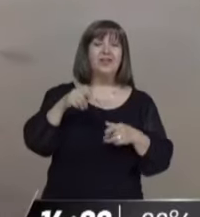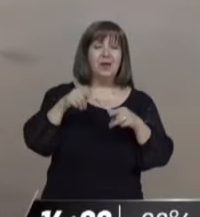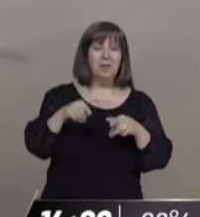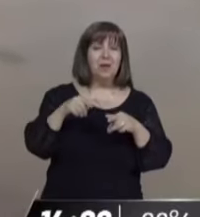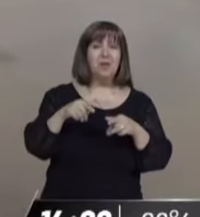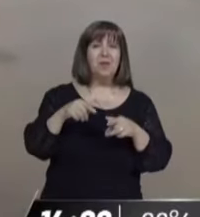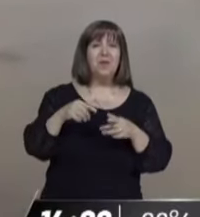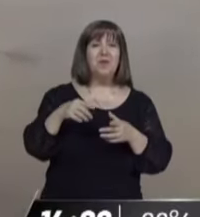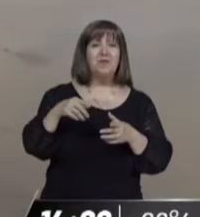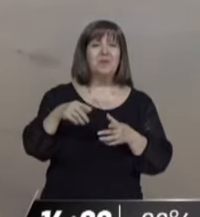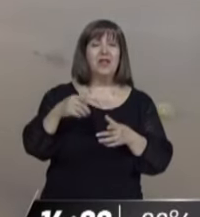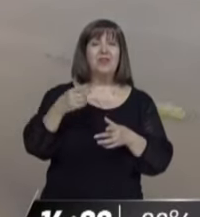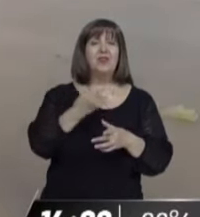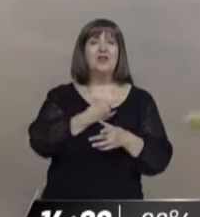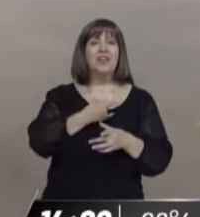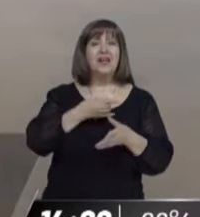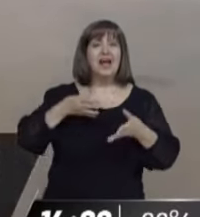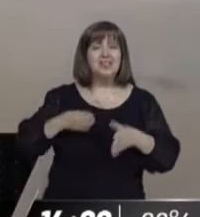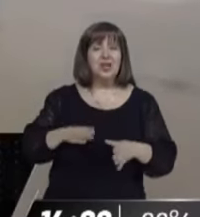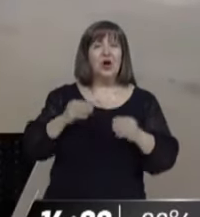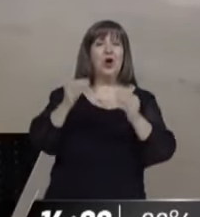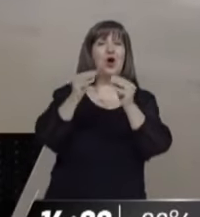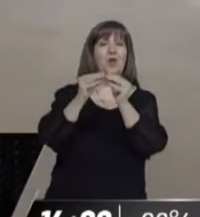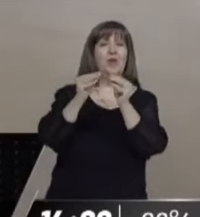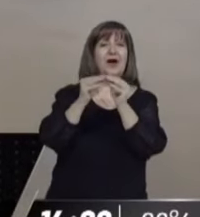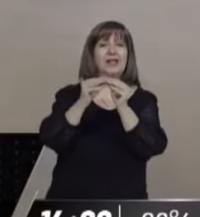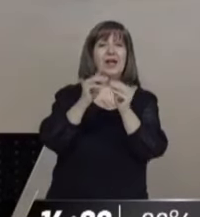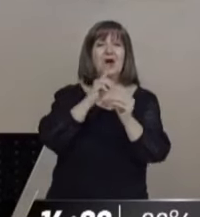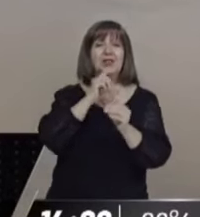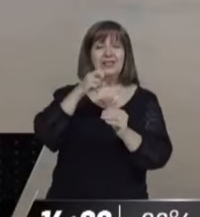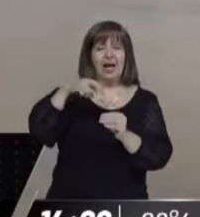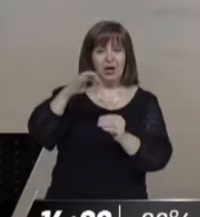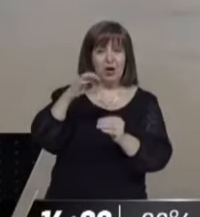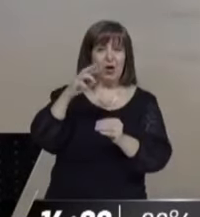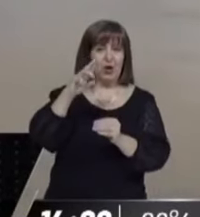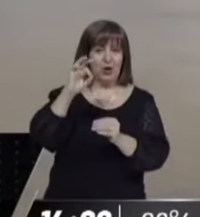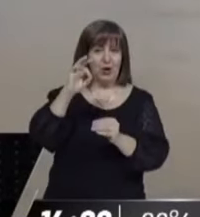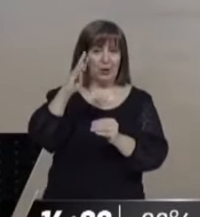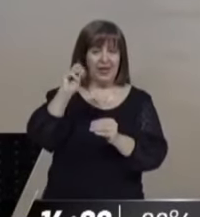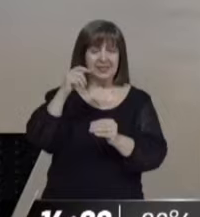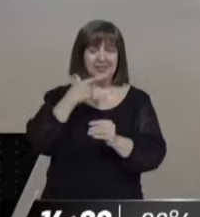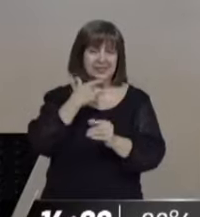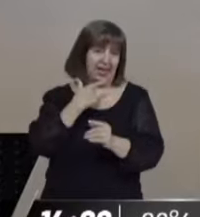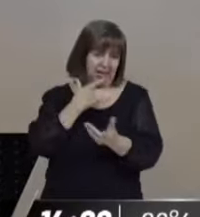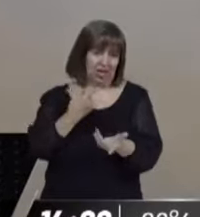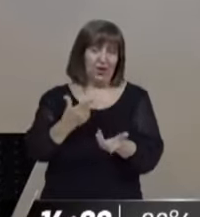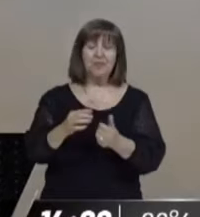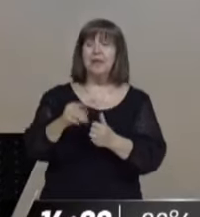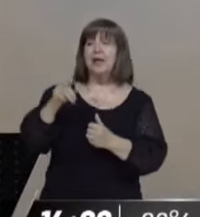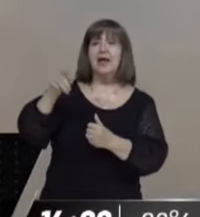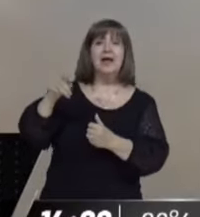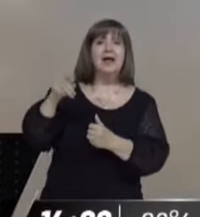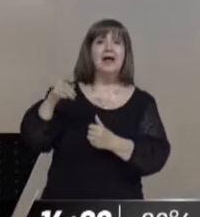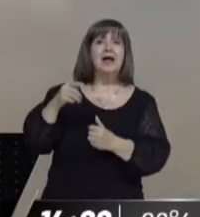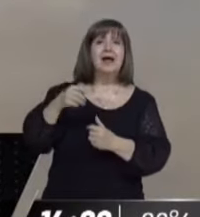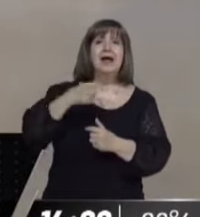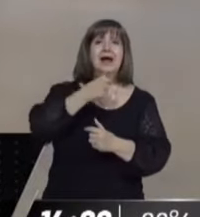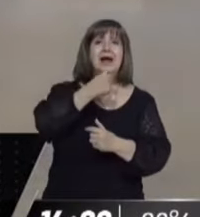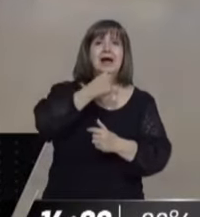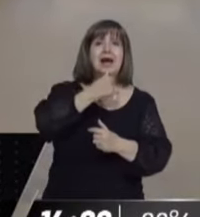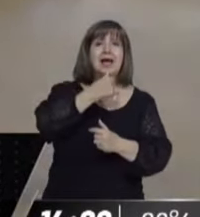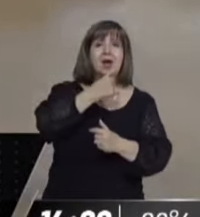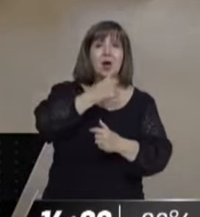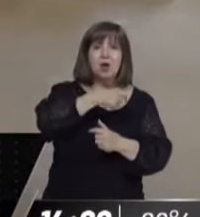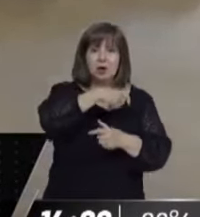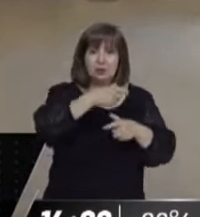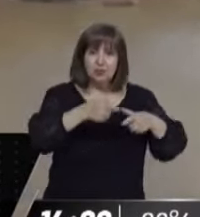acá nos vinimos para mostrarle esto que no pasaba hace 18 años en este lugar, que llegara agua al río Tunuyán y por supuesto la